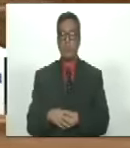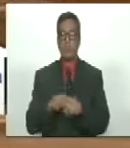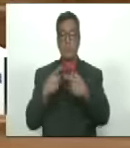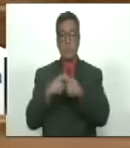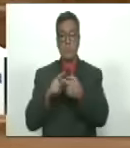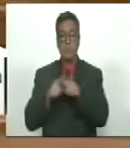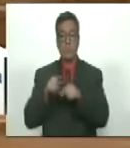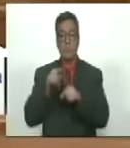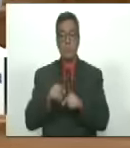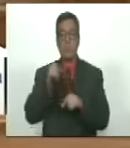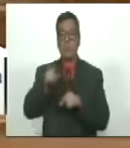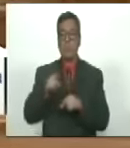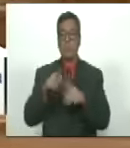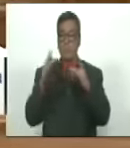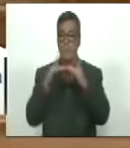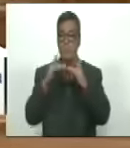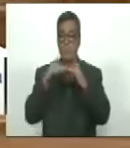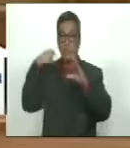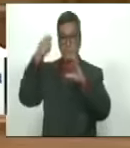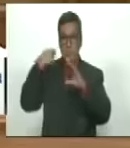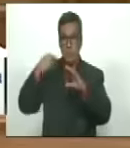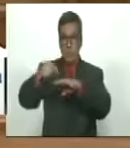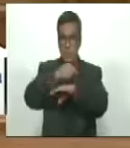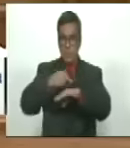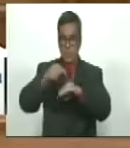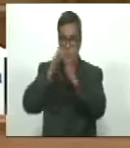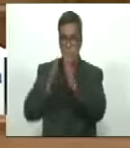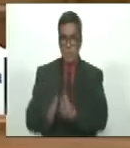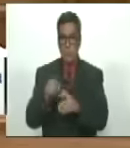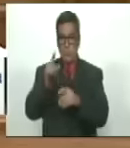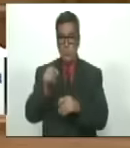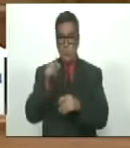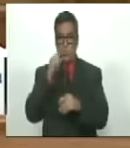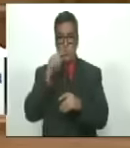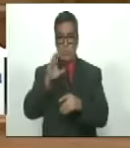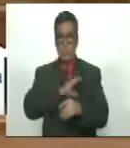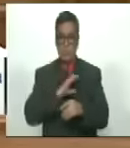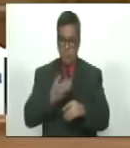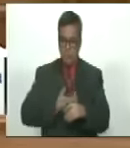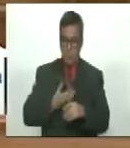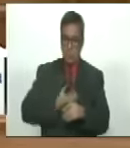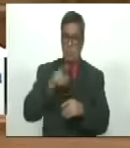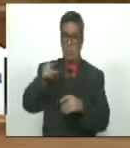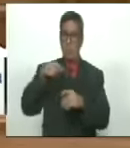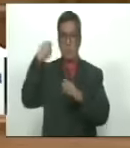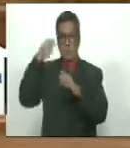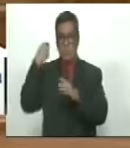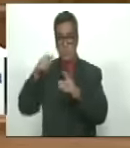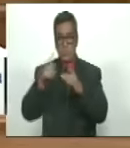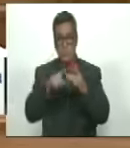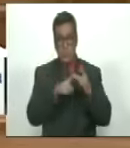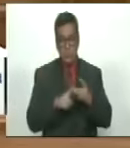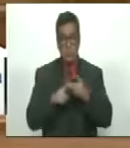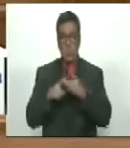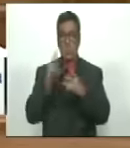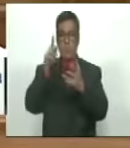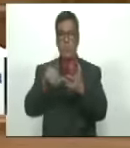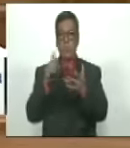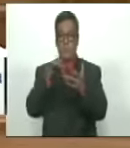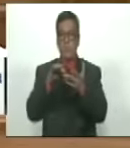Entre otros, y conectados, hay gobernadores y gobernadoras, alcaldes, alcaldesas, legisladores